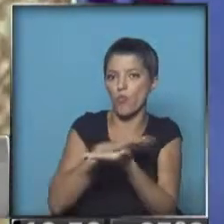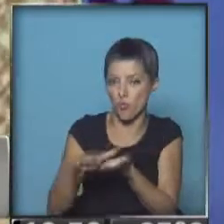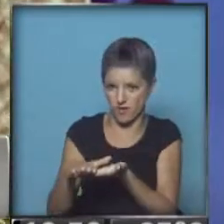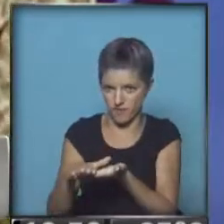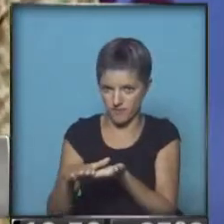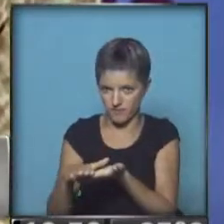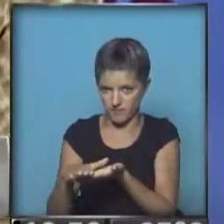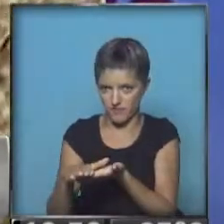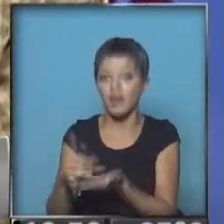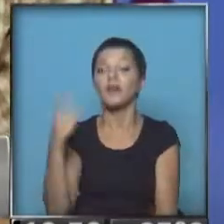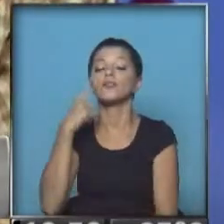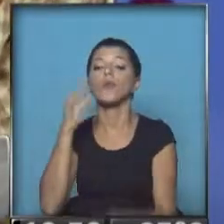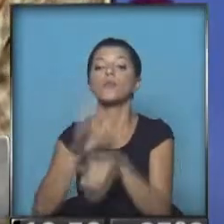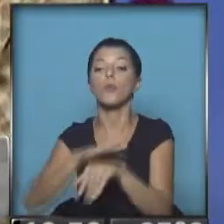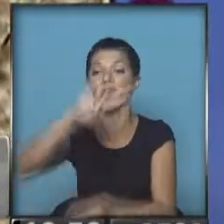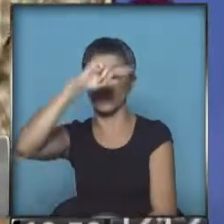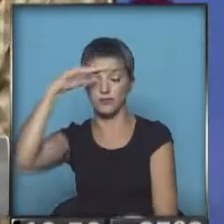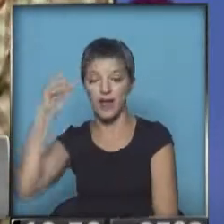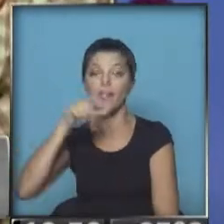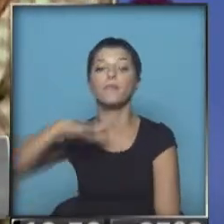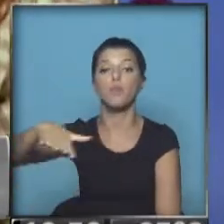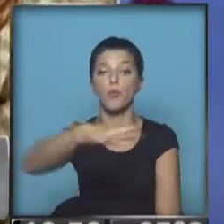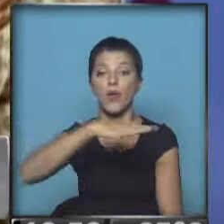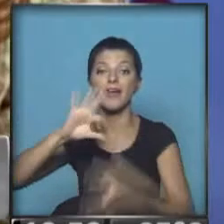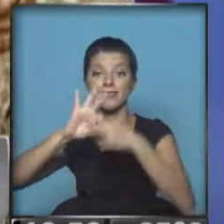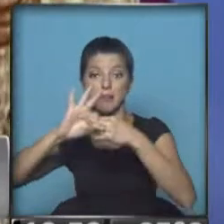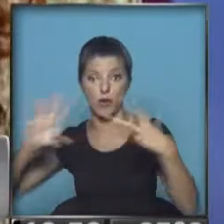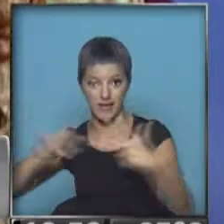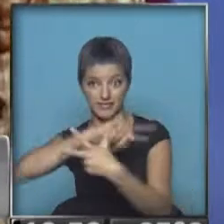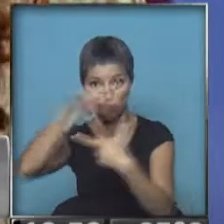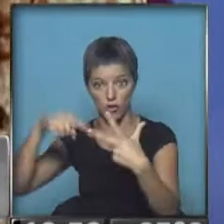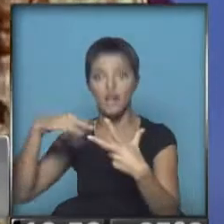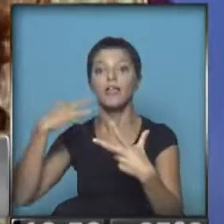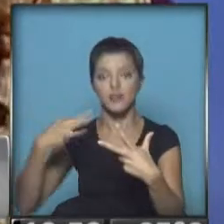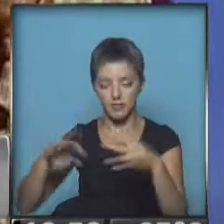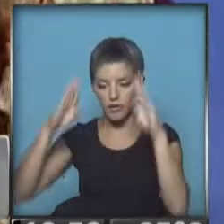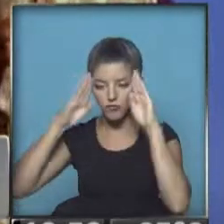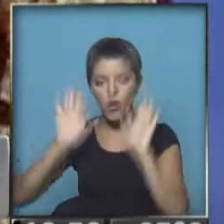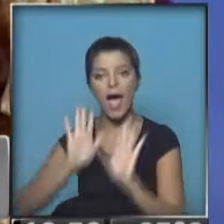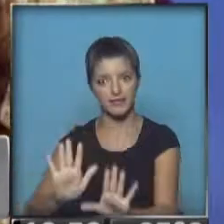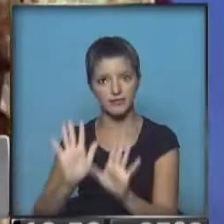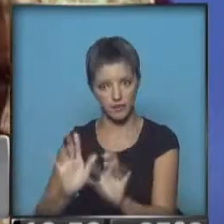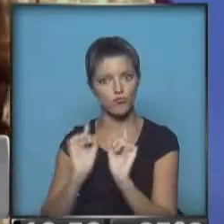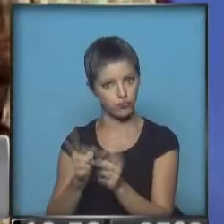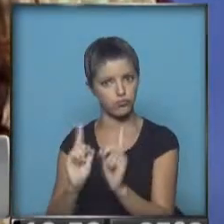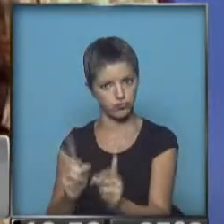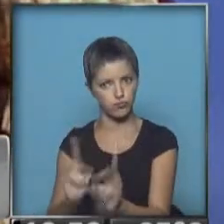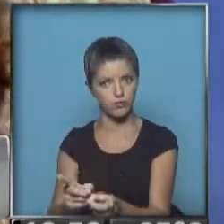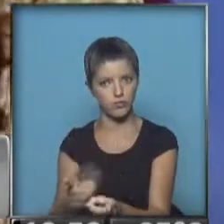que se define como nacional, popular y democrático y que debe seguir definiéndose de esta manera.